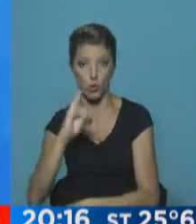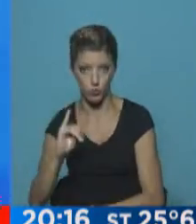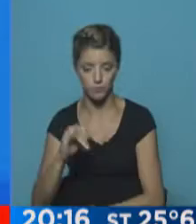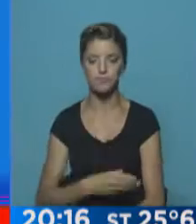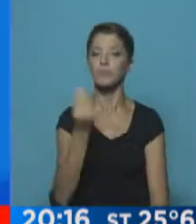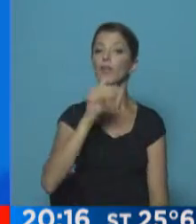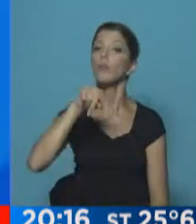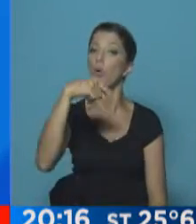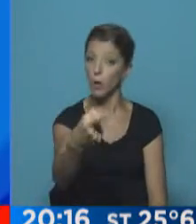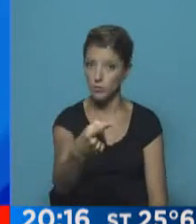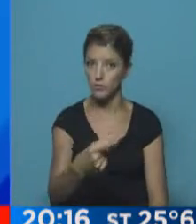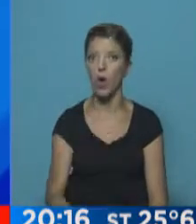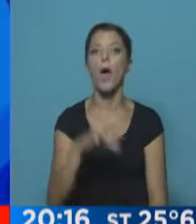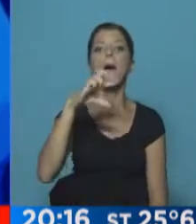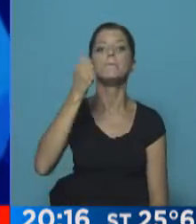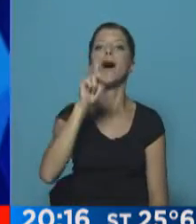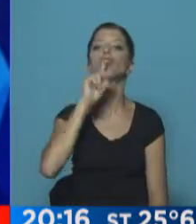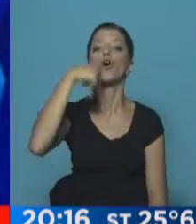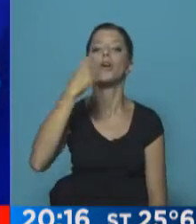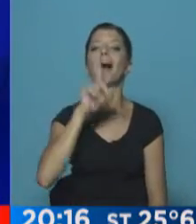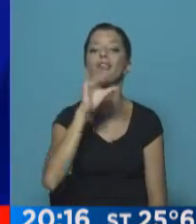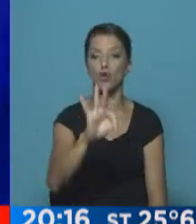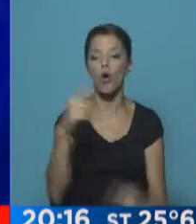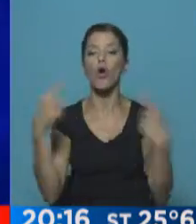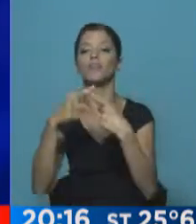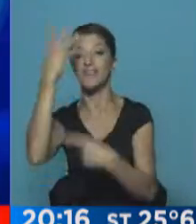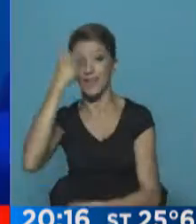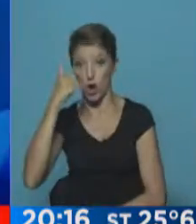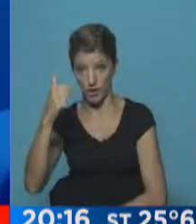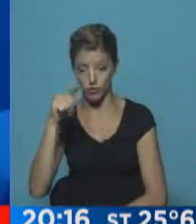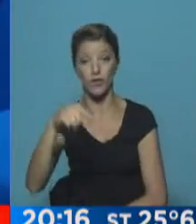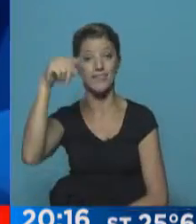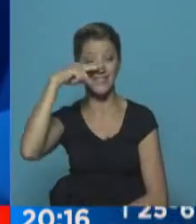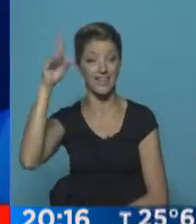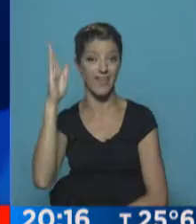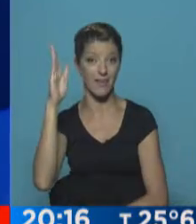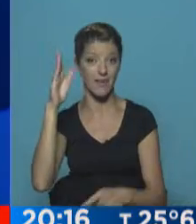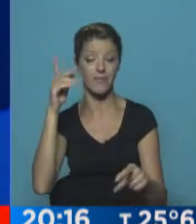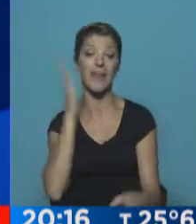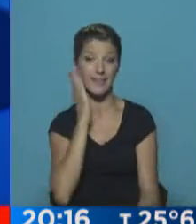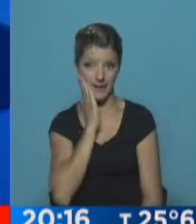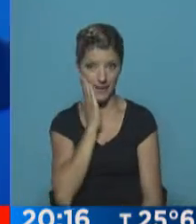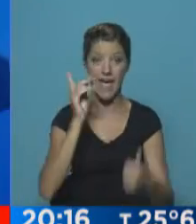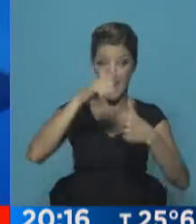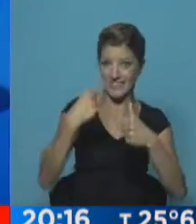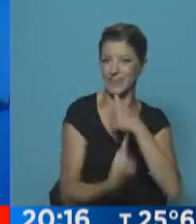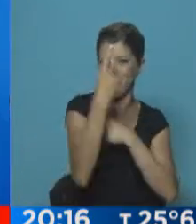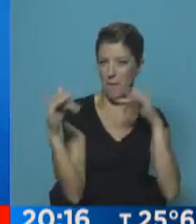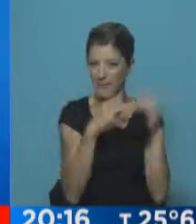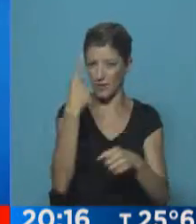sábado, Patronato, San Lorenzo, a las 19. Patronato que debuta en Primera